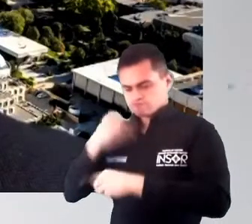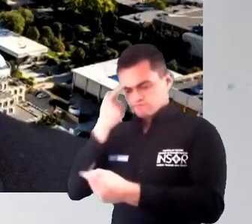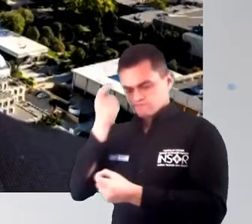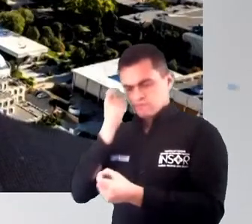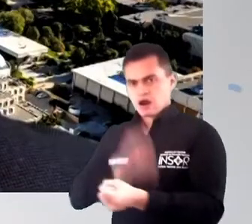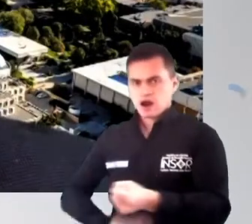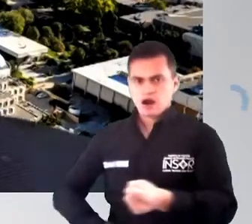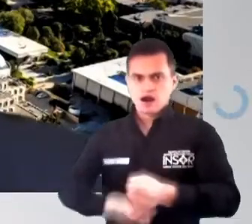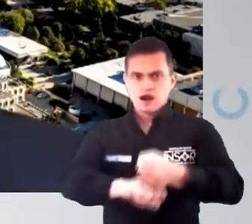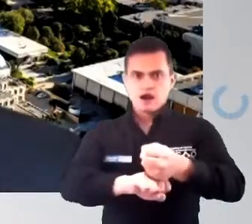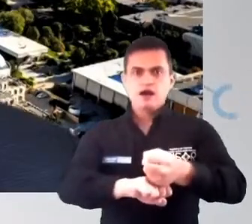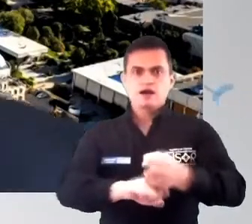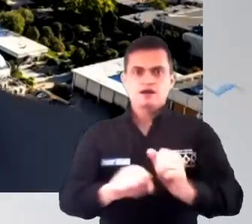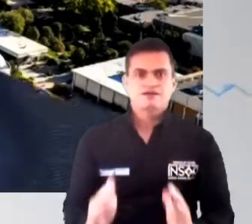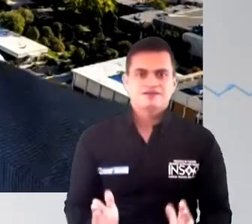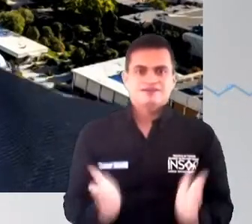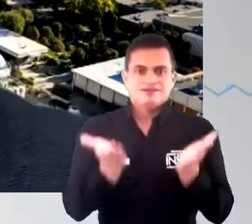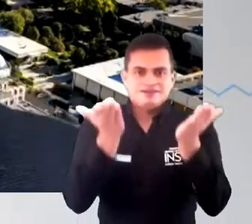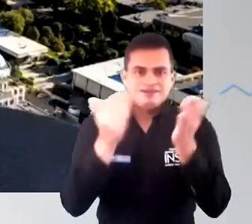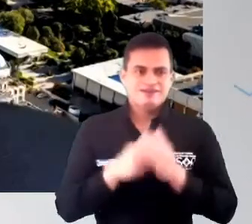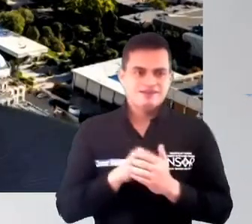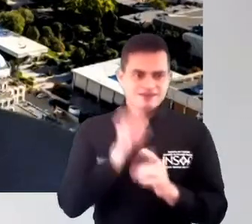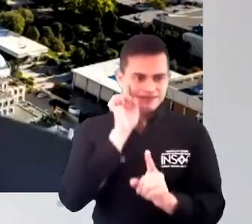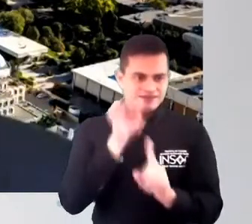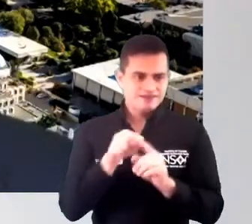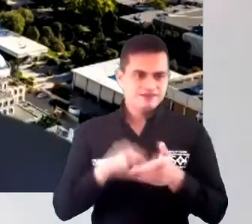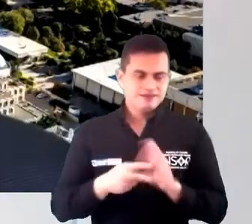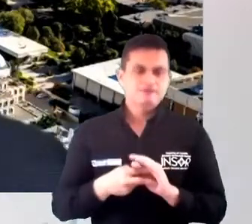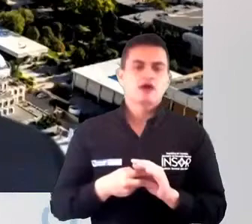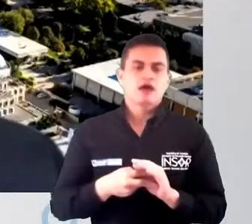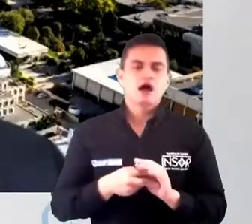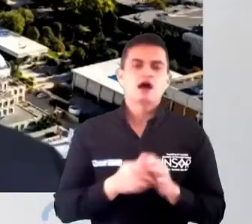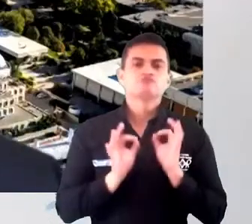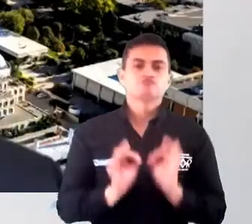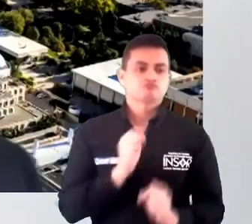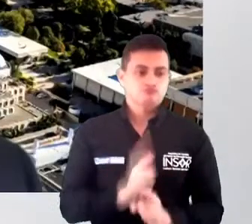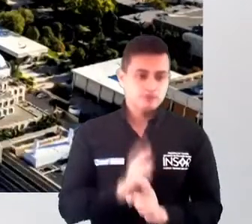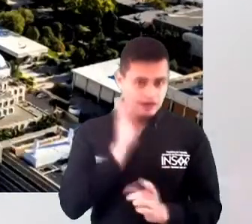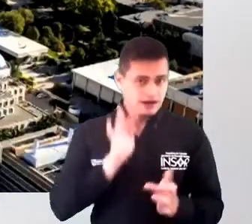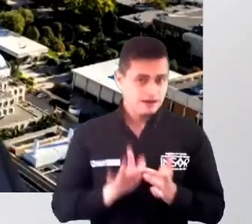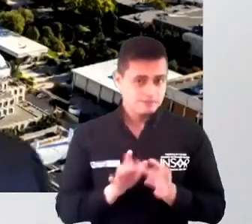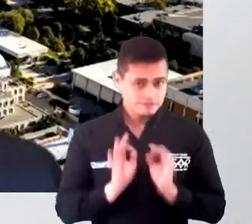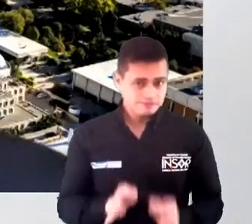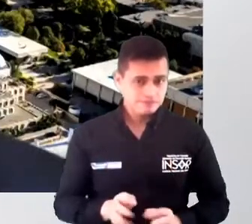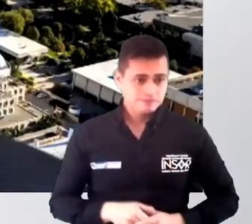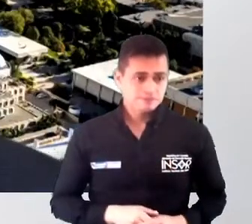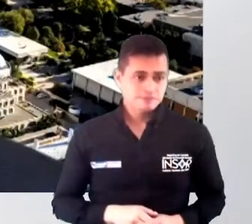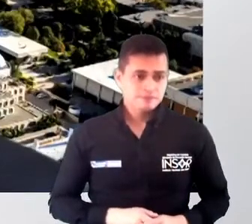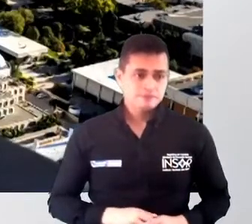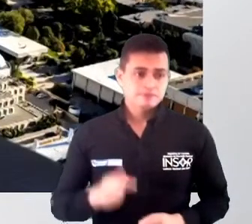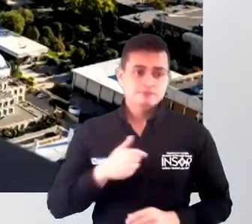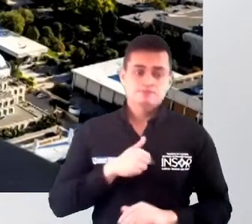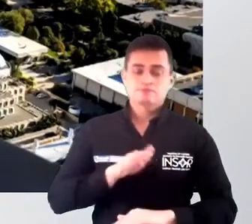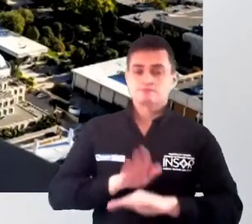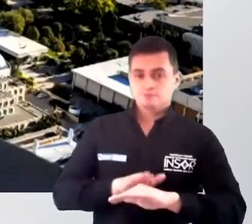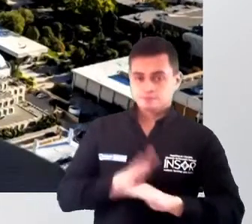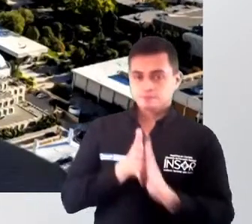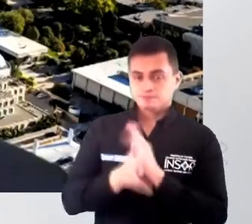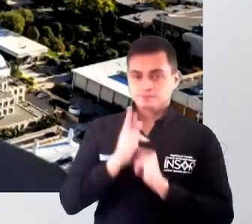donde le va a cumplir con sus necesidades? Lo que voy a decir es que